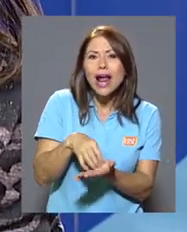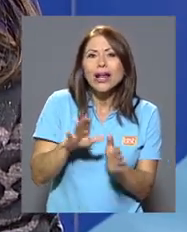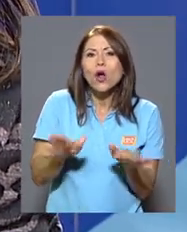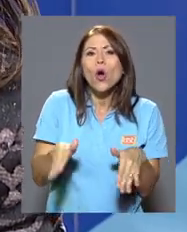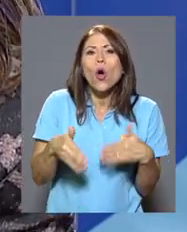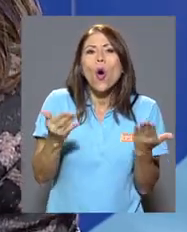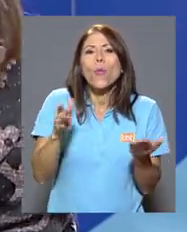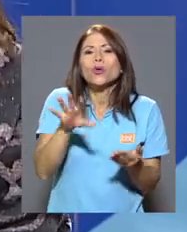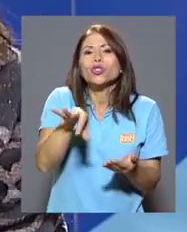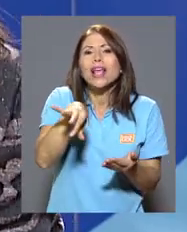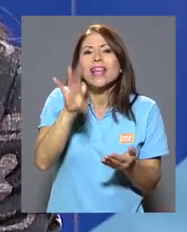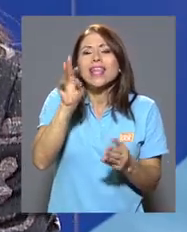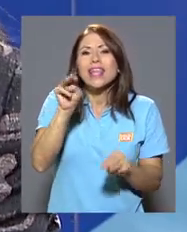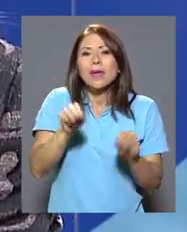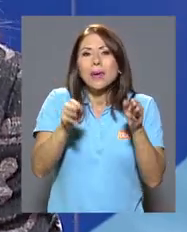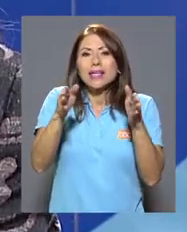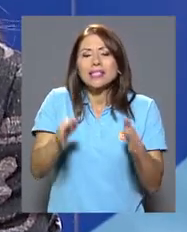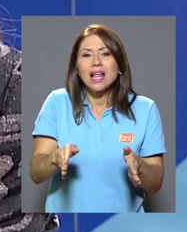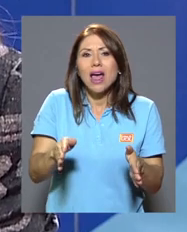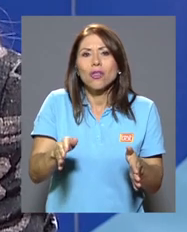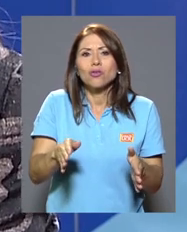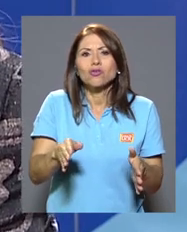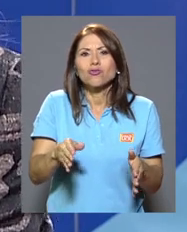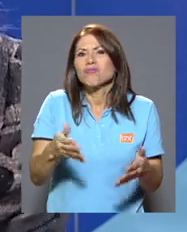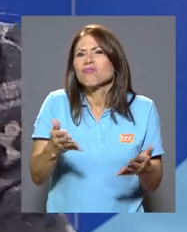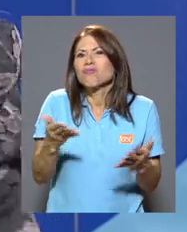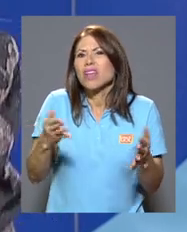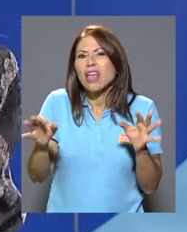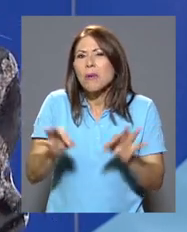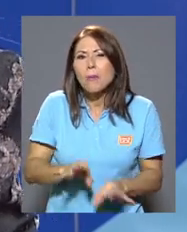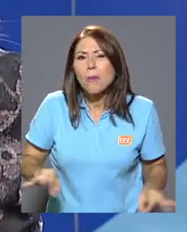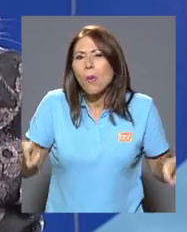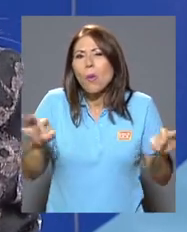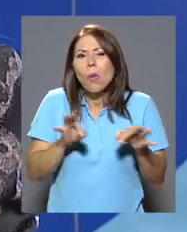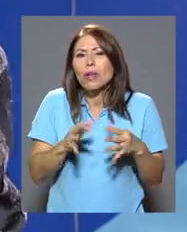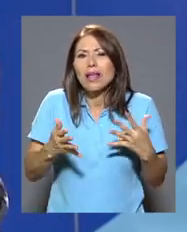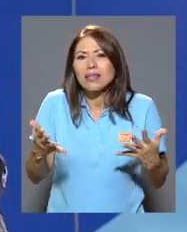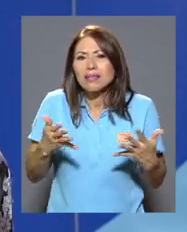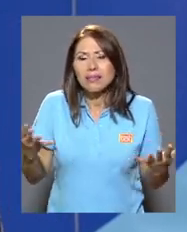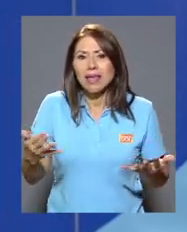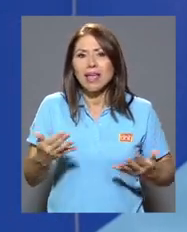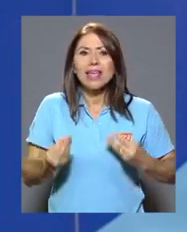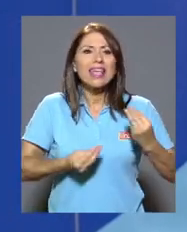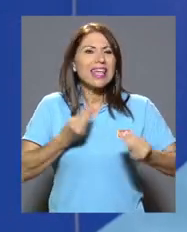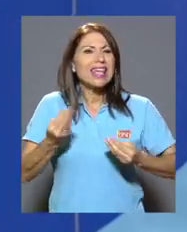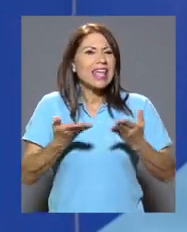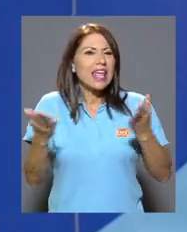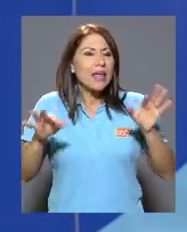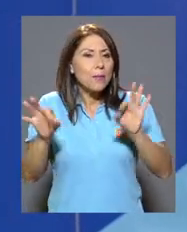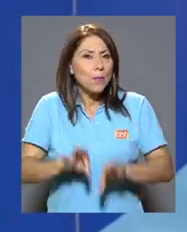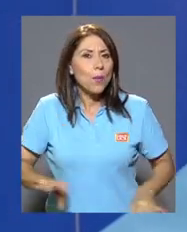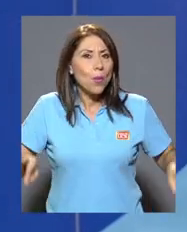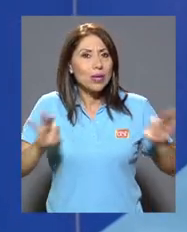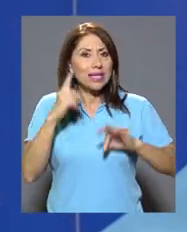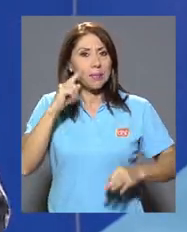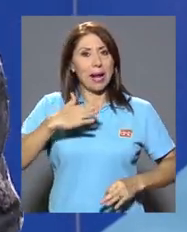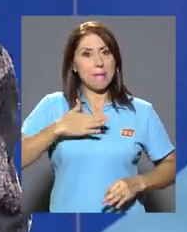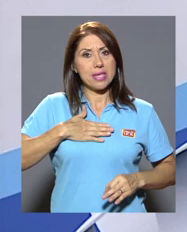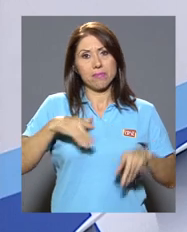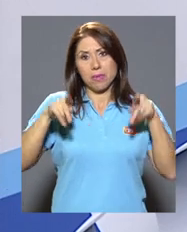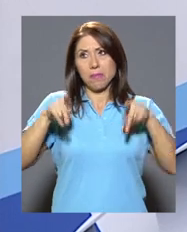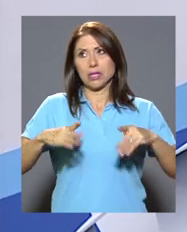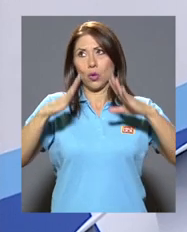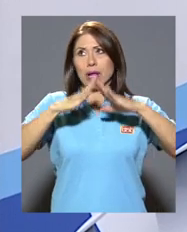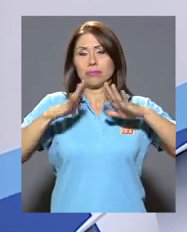o qué componendas a hoyo ligámenes a la hora de hacer estas elecciones que este trascendente tiene para mí como ciudadana por